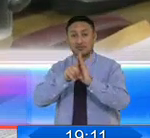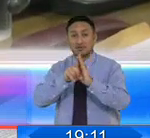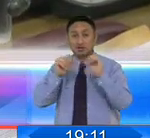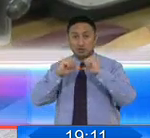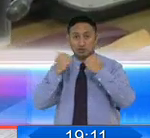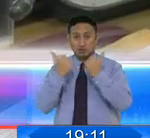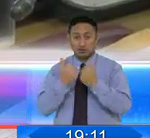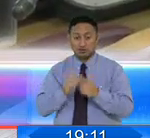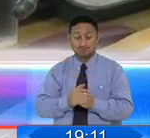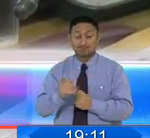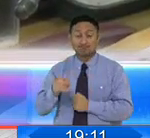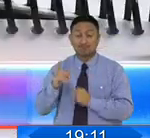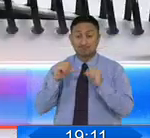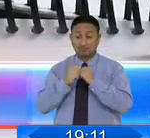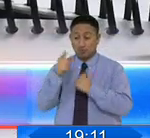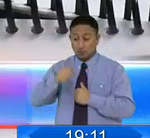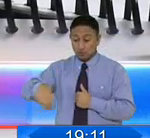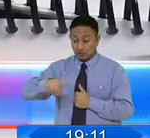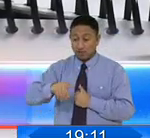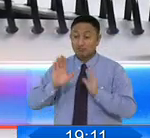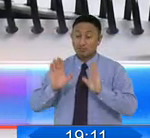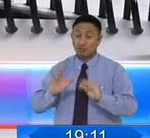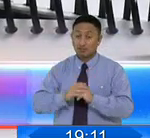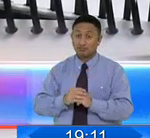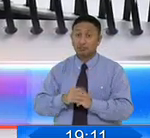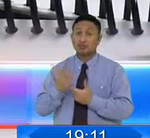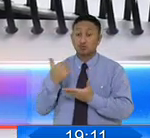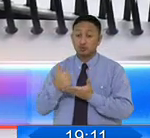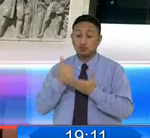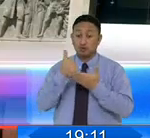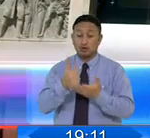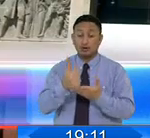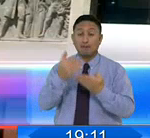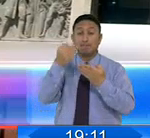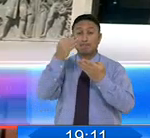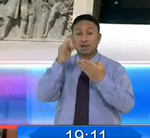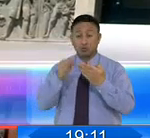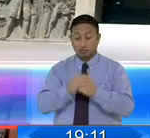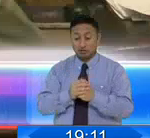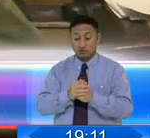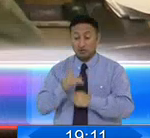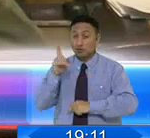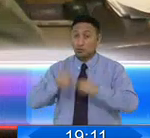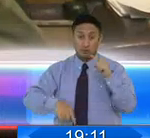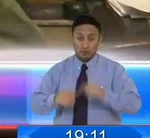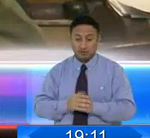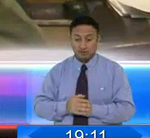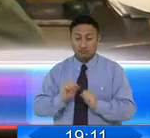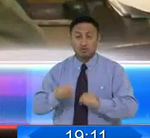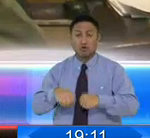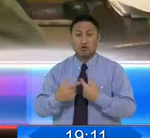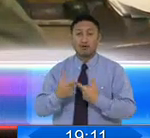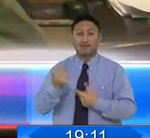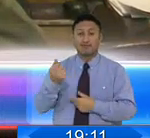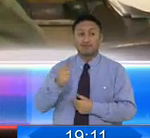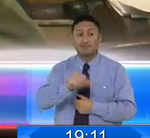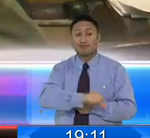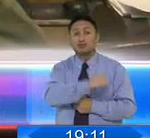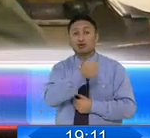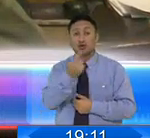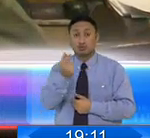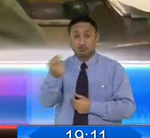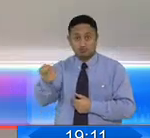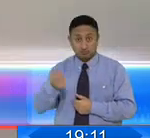prohíbe a los asambleístas ofrecer o tramitar recursos del presupuesto general del Estado, así como percibir ingresos que no les